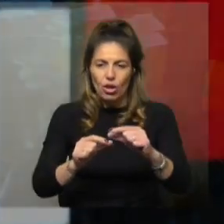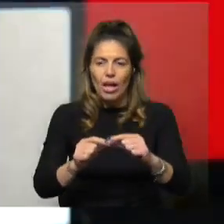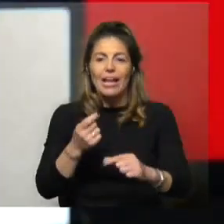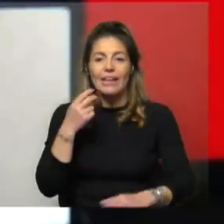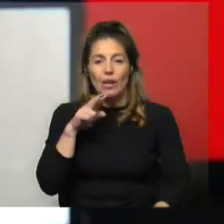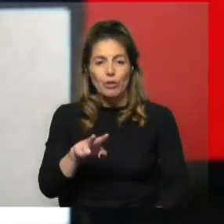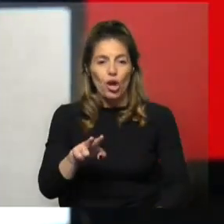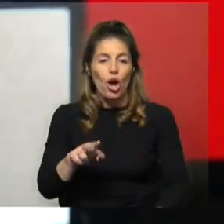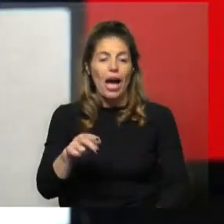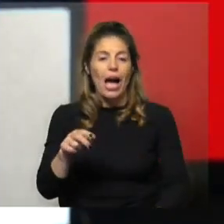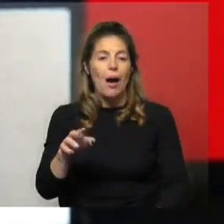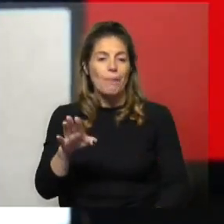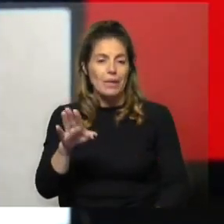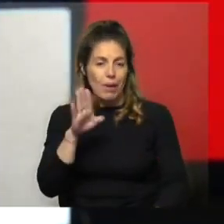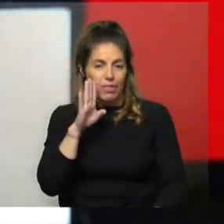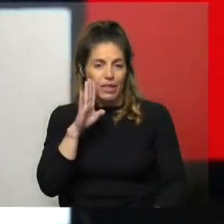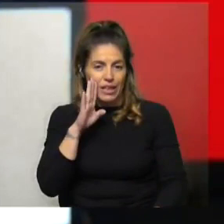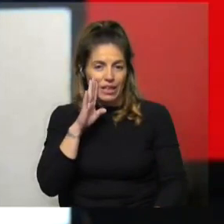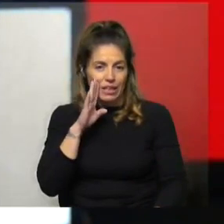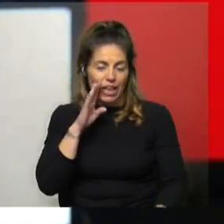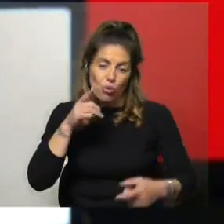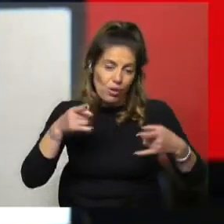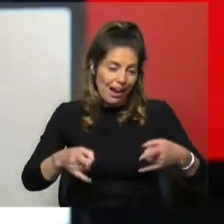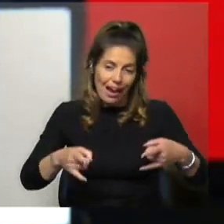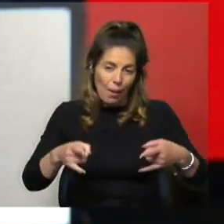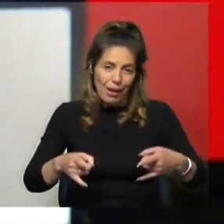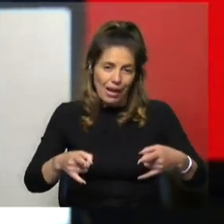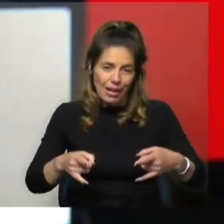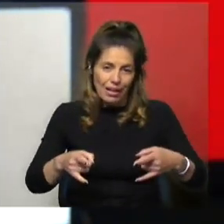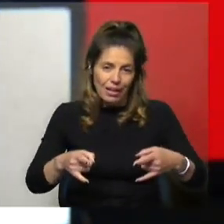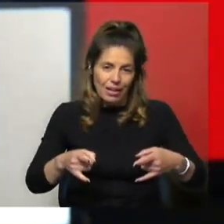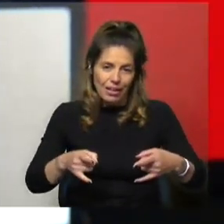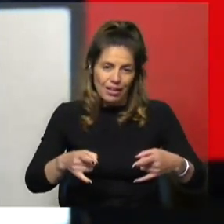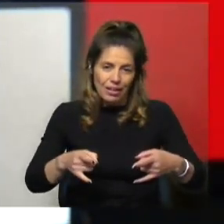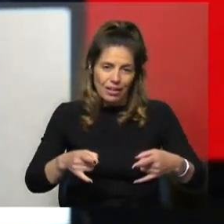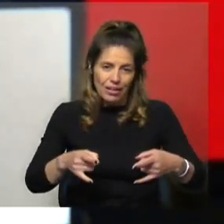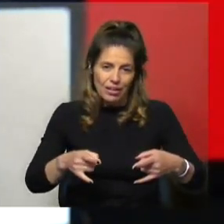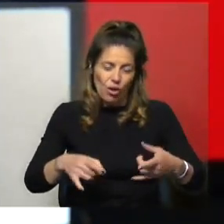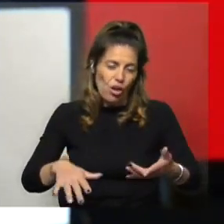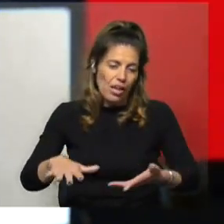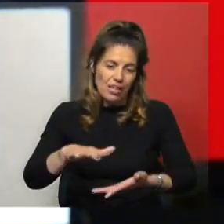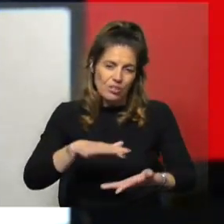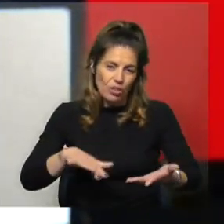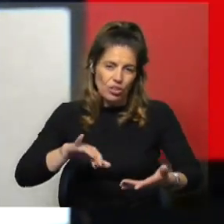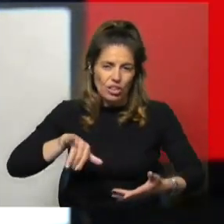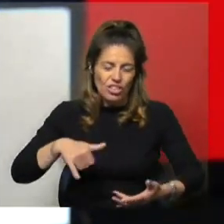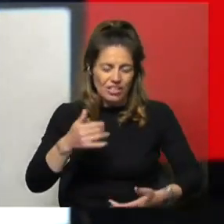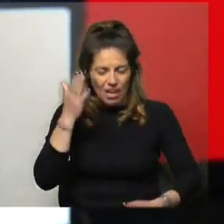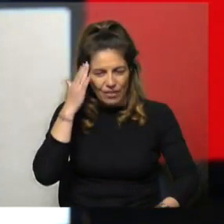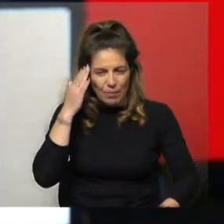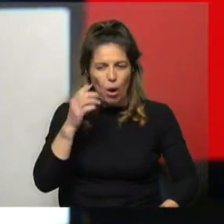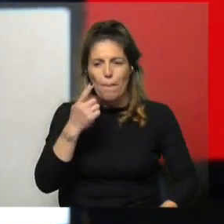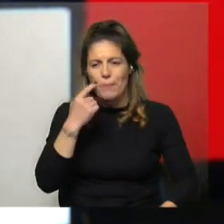madre tendida en una cama este lógicamente con con la situación que ya sabemos todos mi padre también